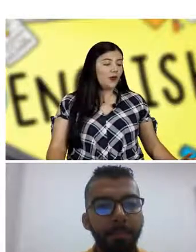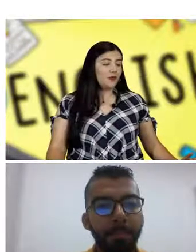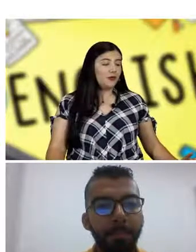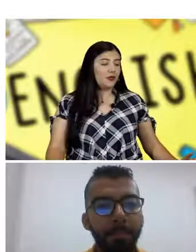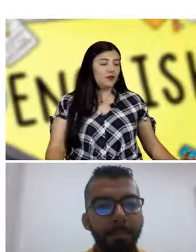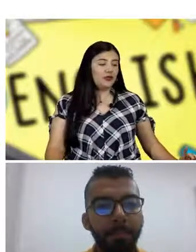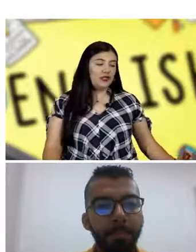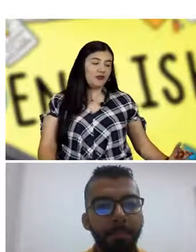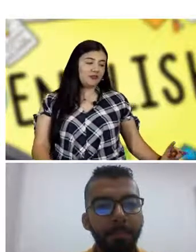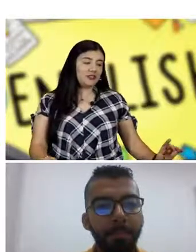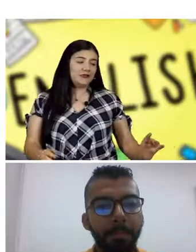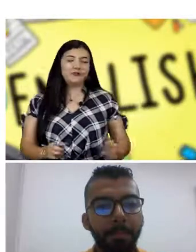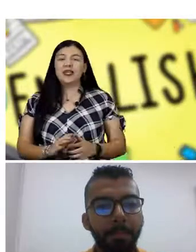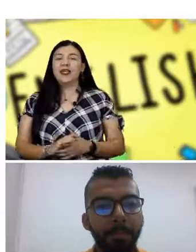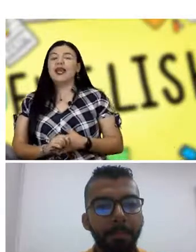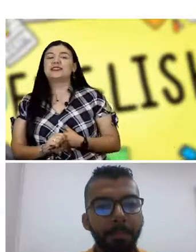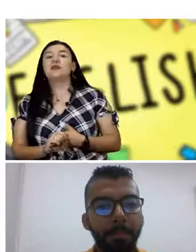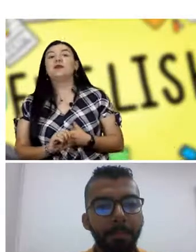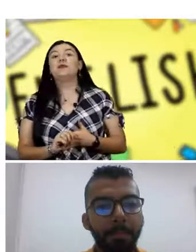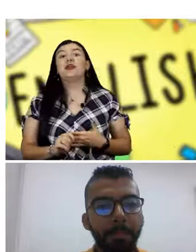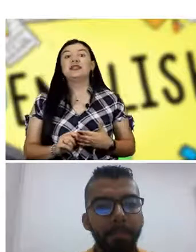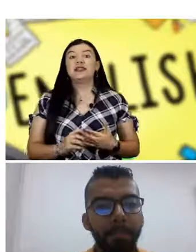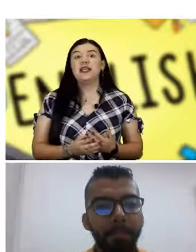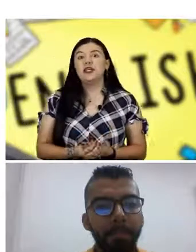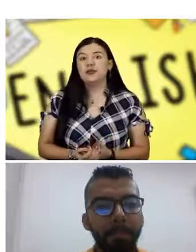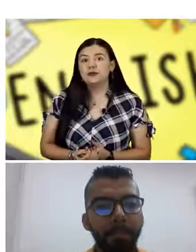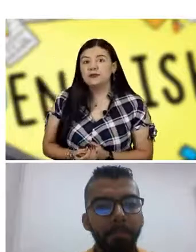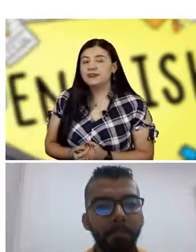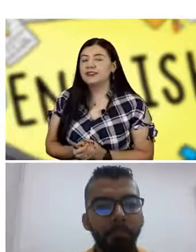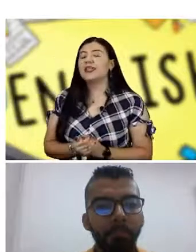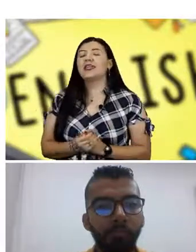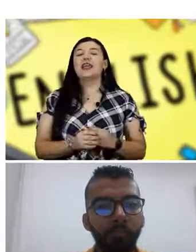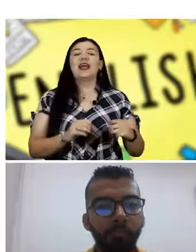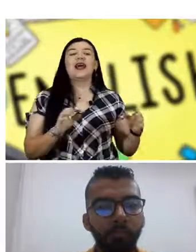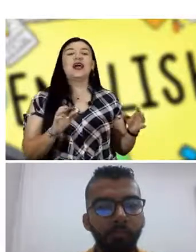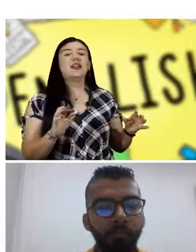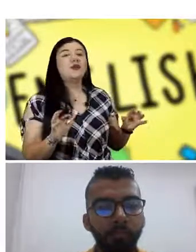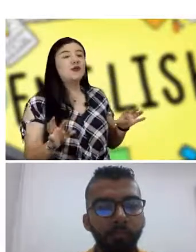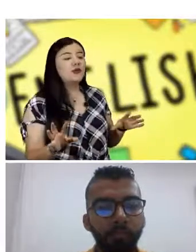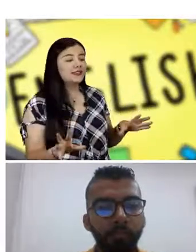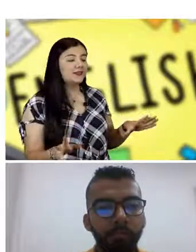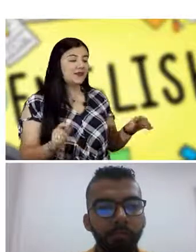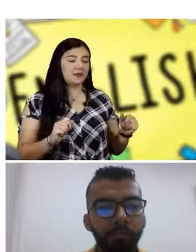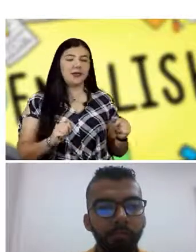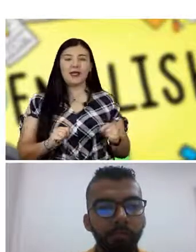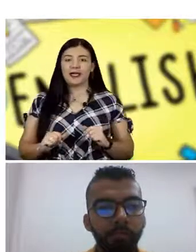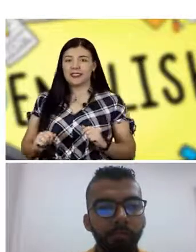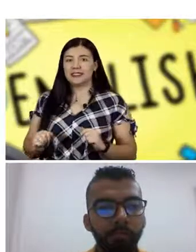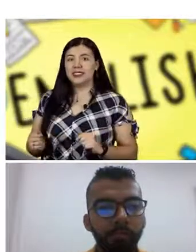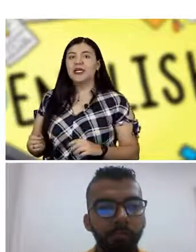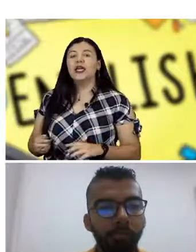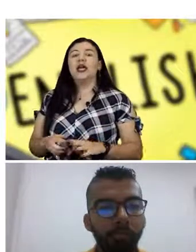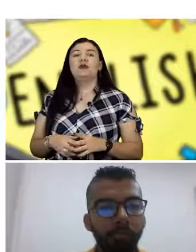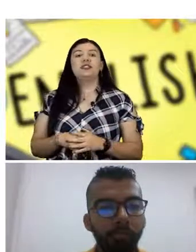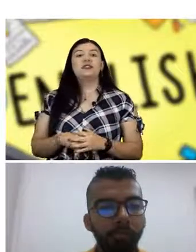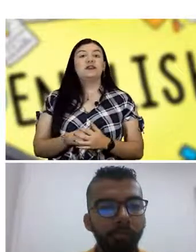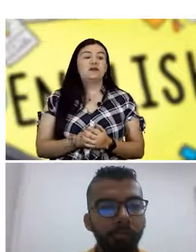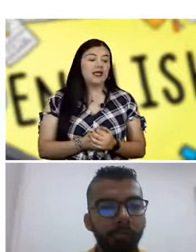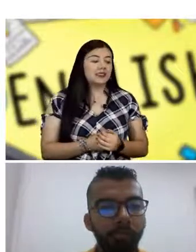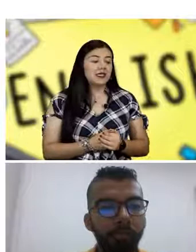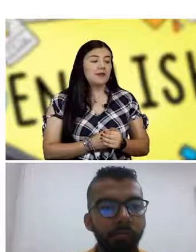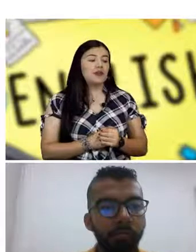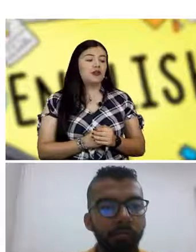un cuerpo de un niño, ¿sí? Este cuerpo de este niño tiene algunas enfermedades, ¿sí?